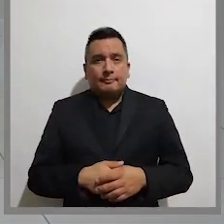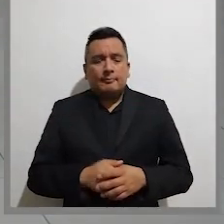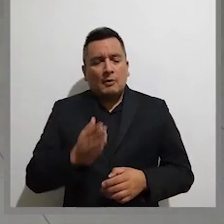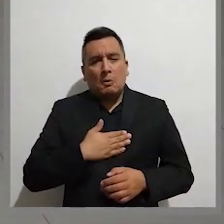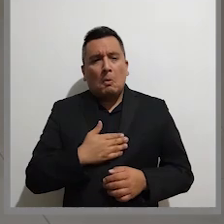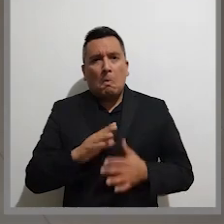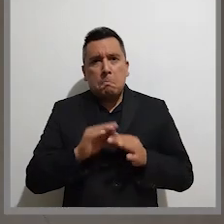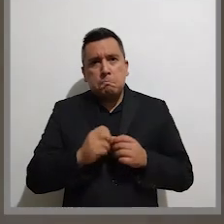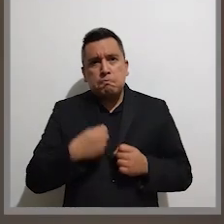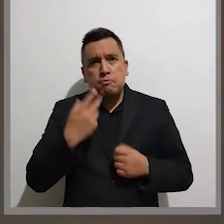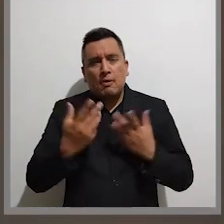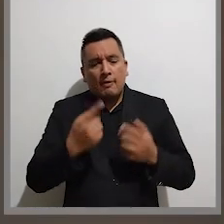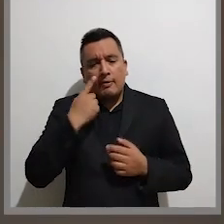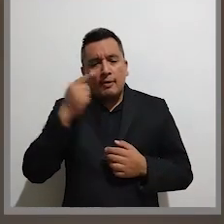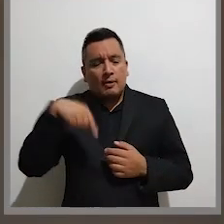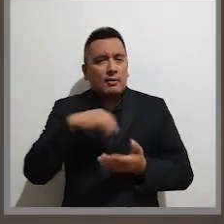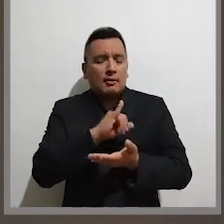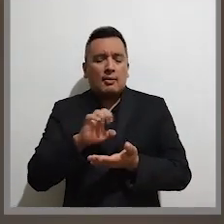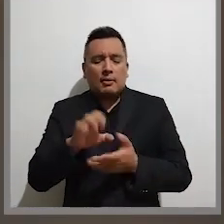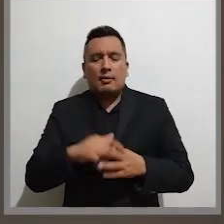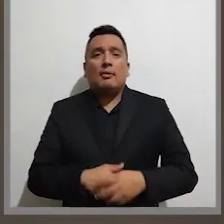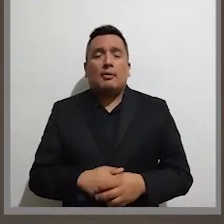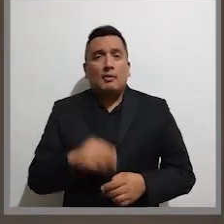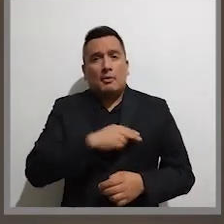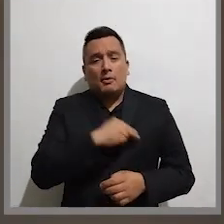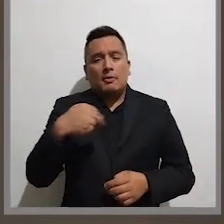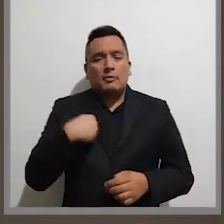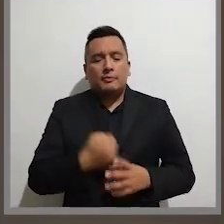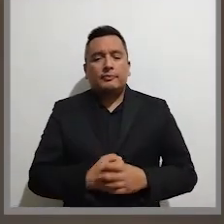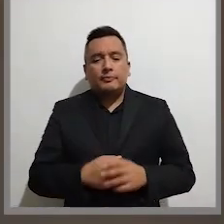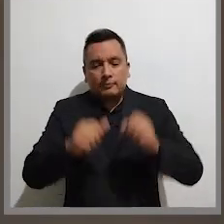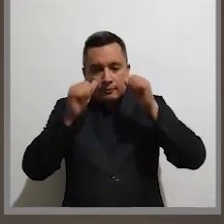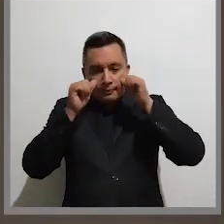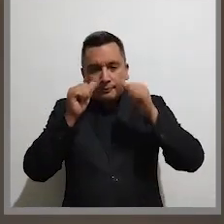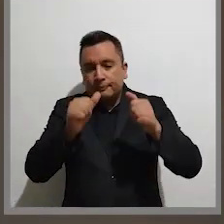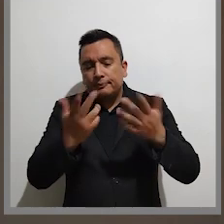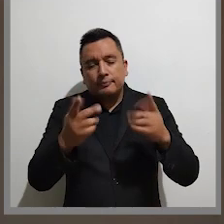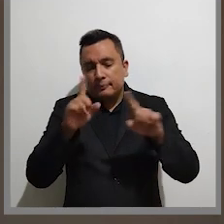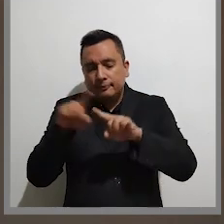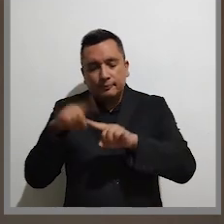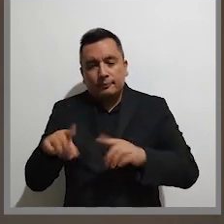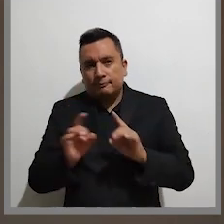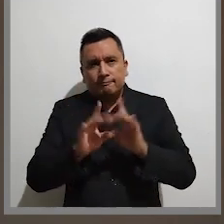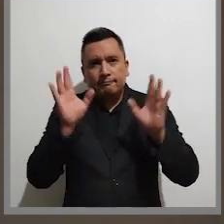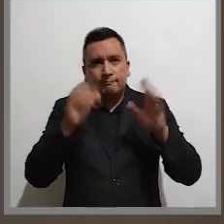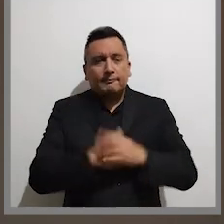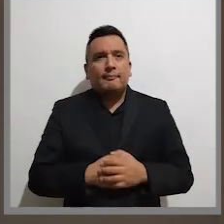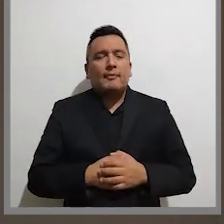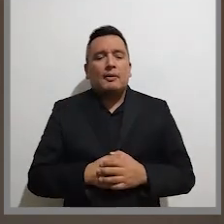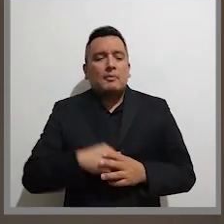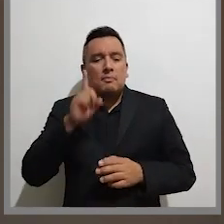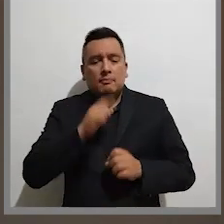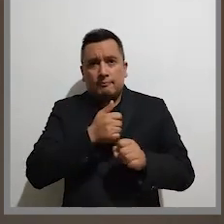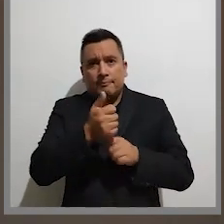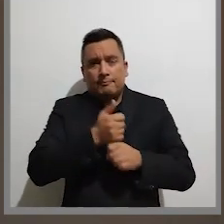Pues exteriorizarles que aquí en el Instituto Electoral de Coahuila estamos atendiendo cualquier situación de